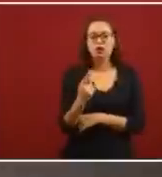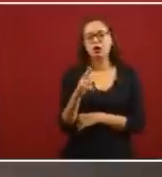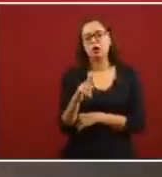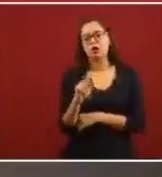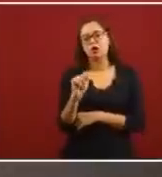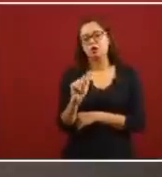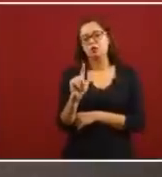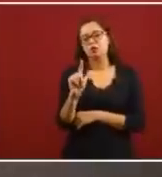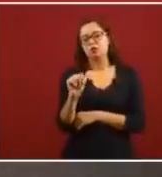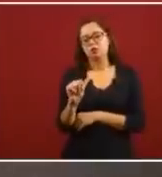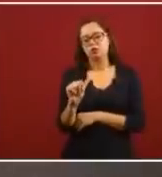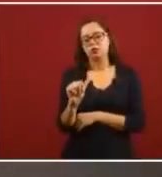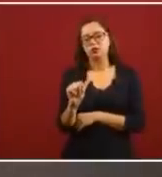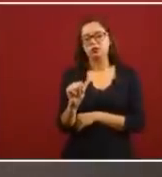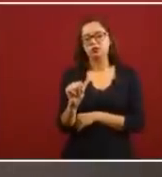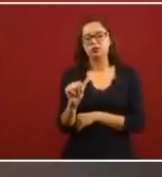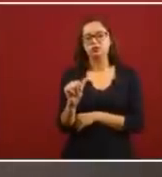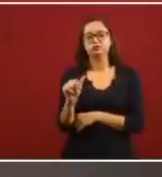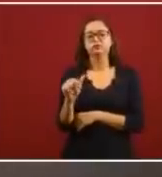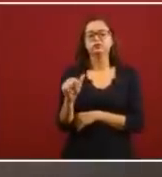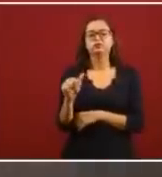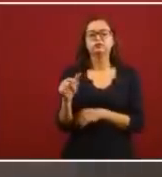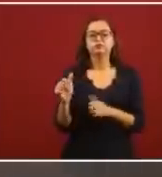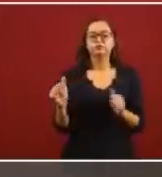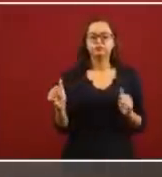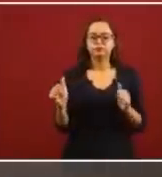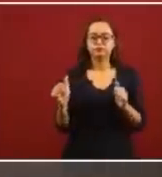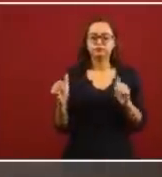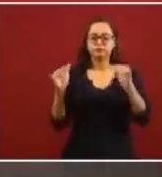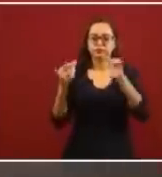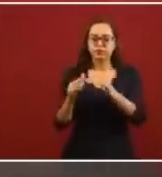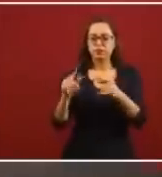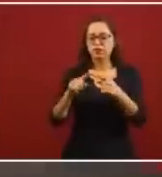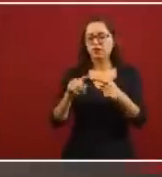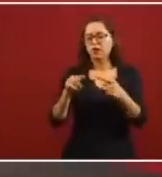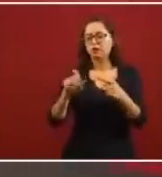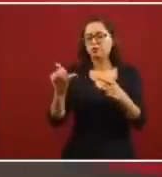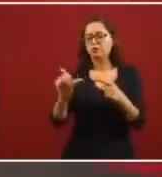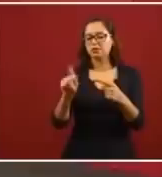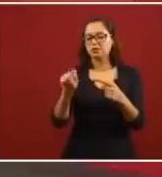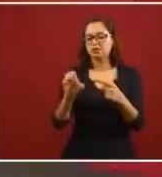ahí nos reunimos con mixtecos,